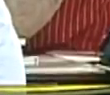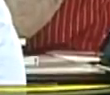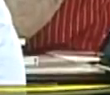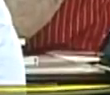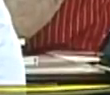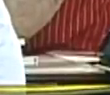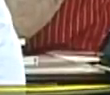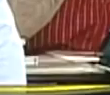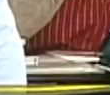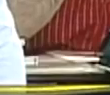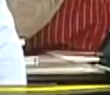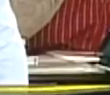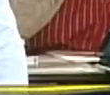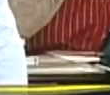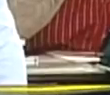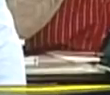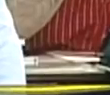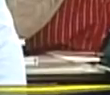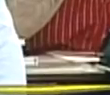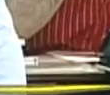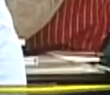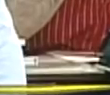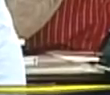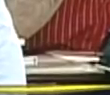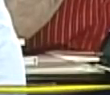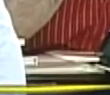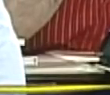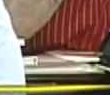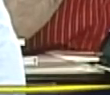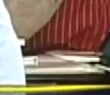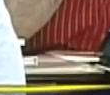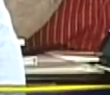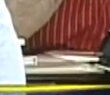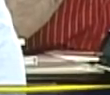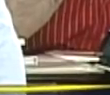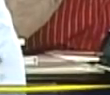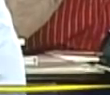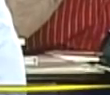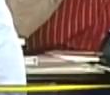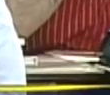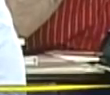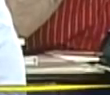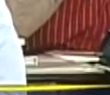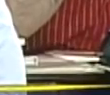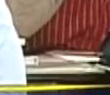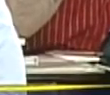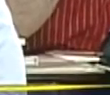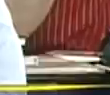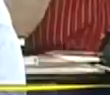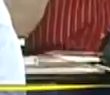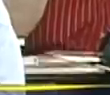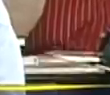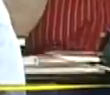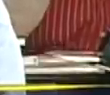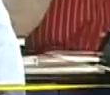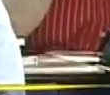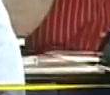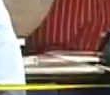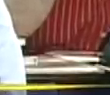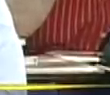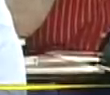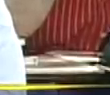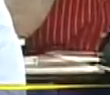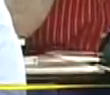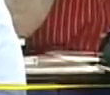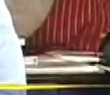Ahí hemos encontrado, en medio del profundo trabajo de auditoría que estamos haciendo, hay algunos espacios con equipos nuevos que fueron